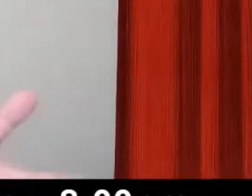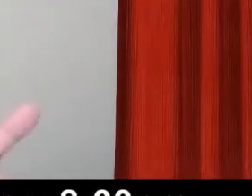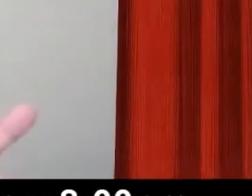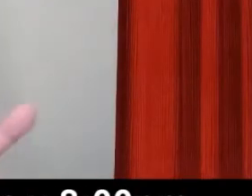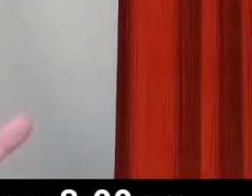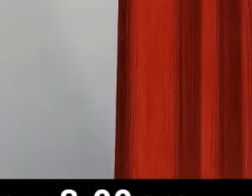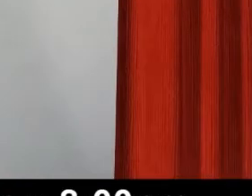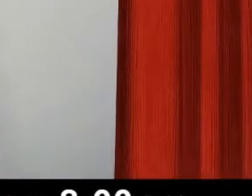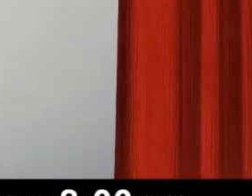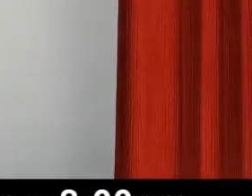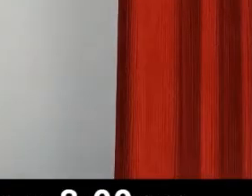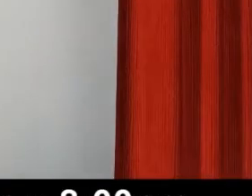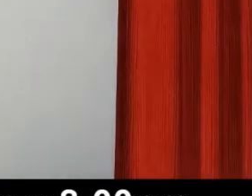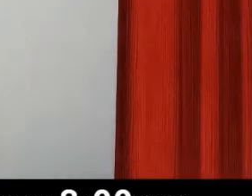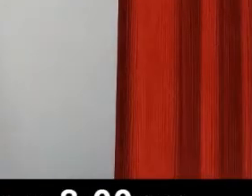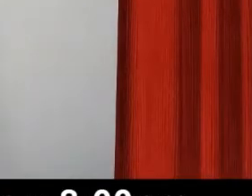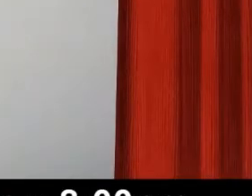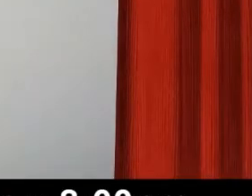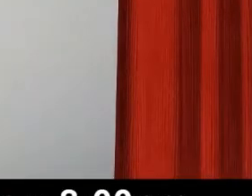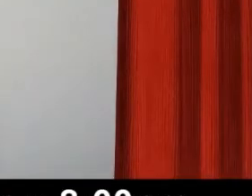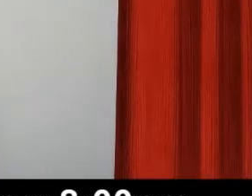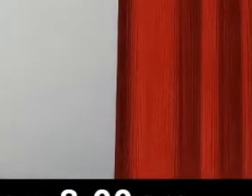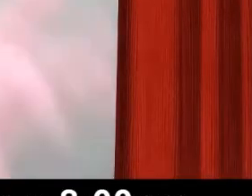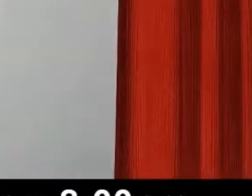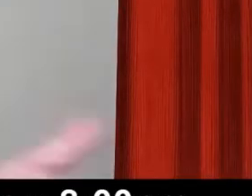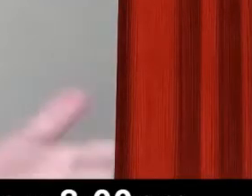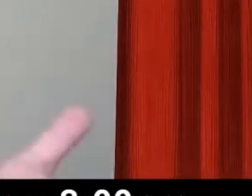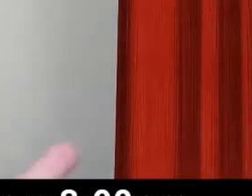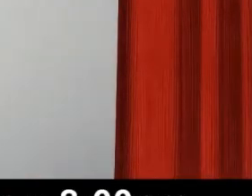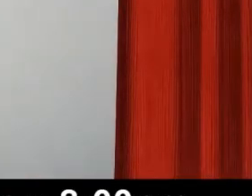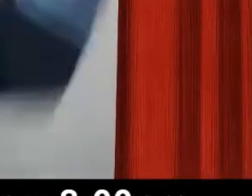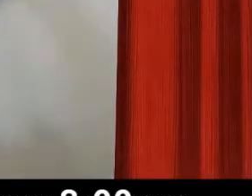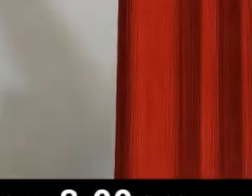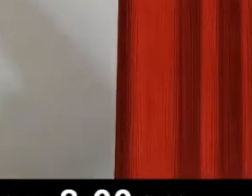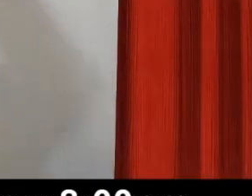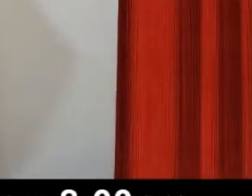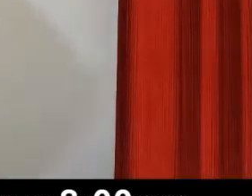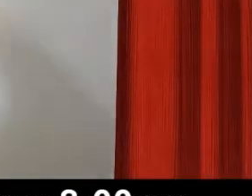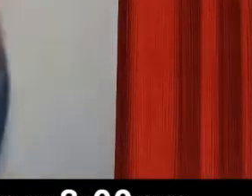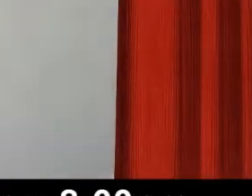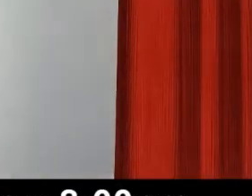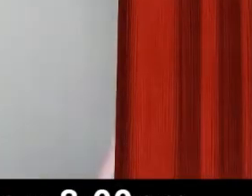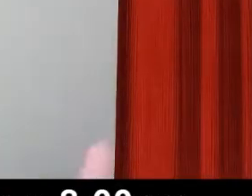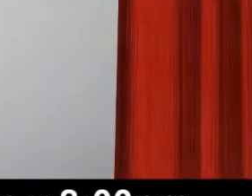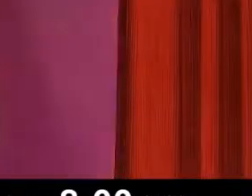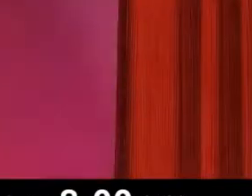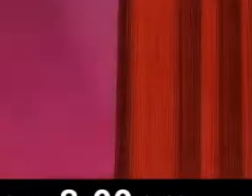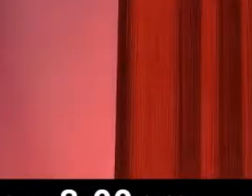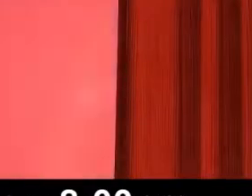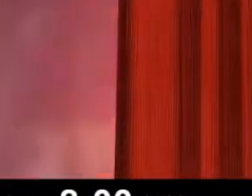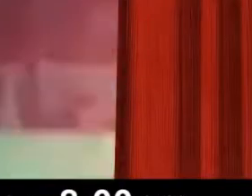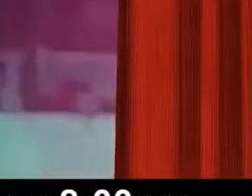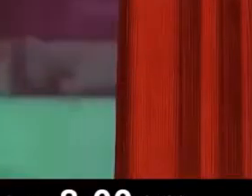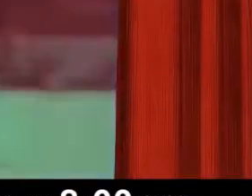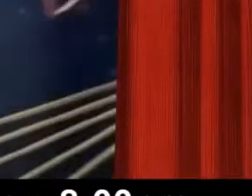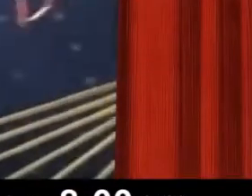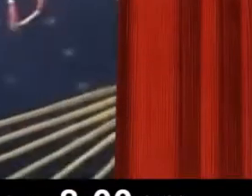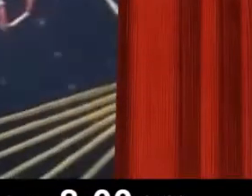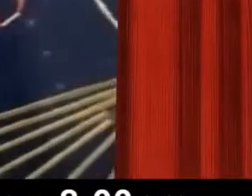tal? ¿Cuánto de Barranca Bermeja? Les habla su amigo Kiko y nos quiere invitar al gran Circo Americano. Estamos en la